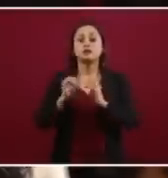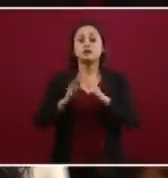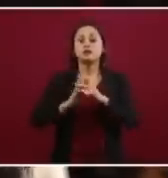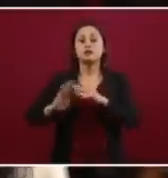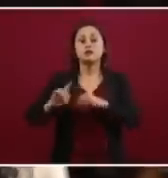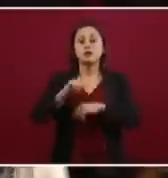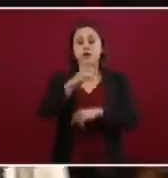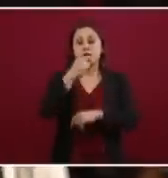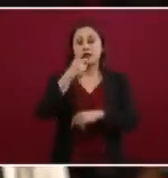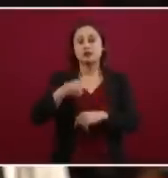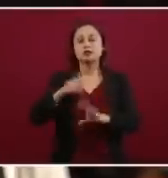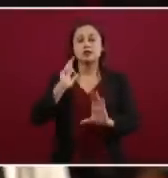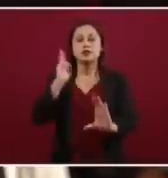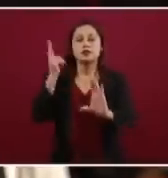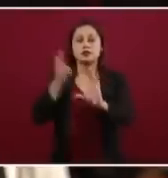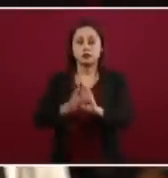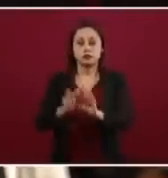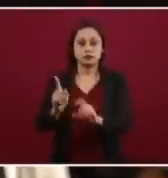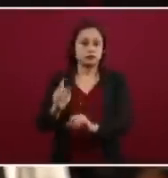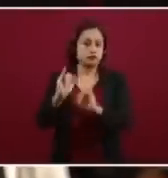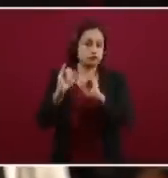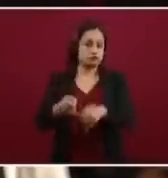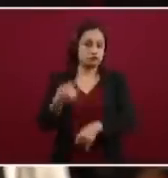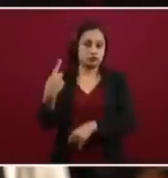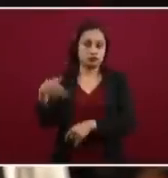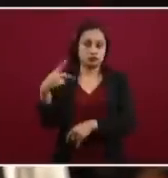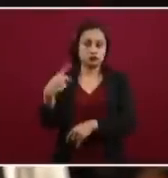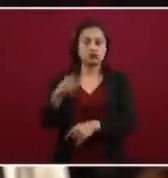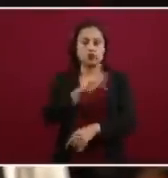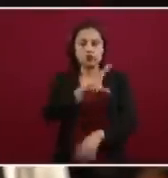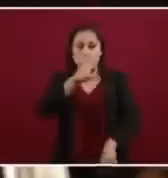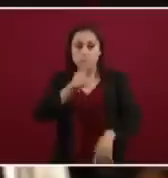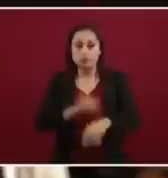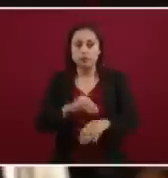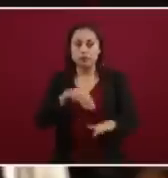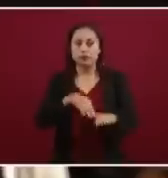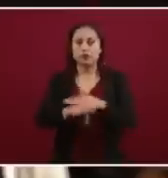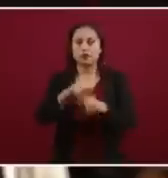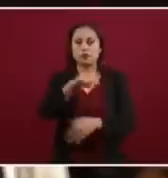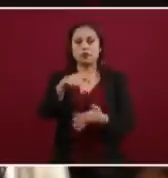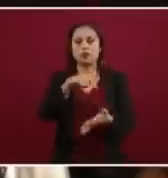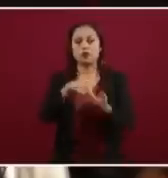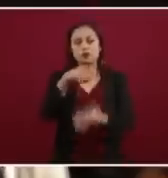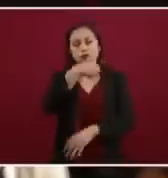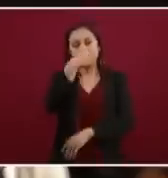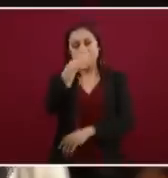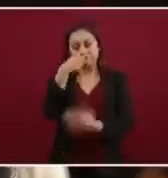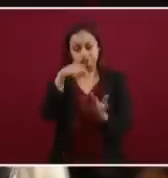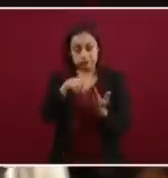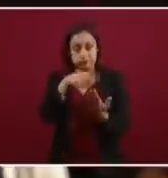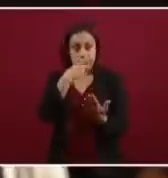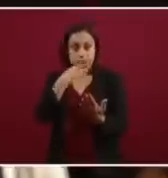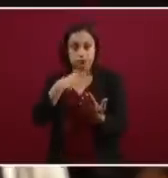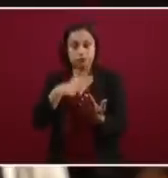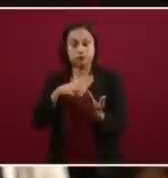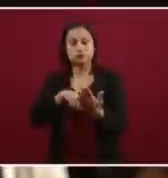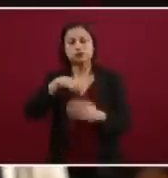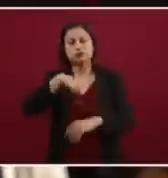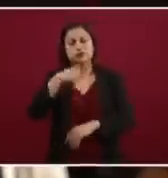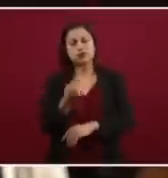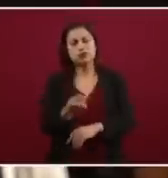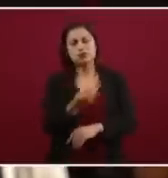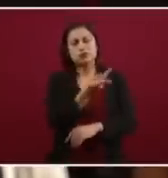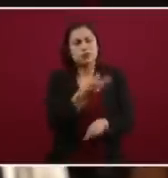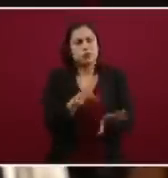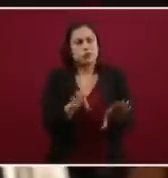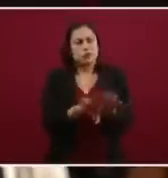estancia individual. Había pedido permiso para rezar en la estancia, según el oficio. Mis dudas son en qué circunstancias los migrantes